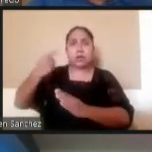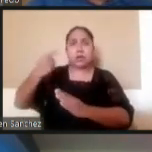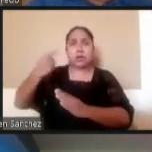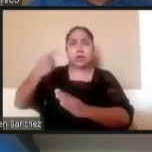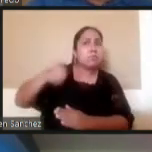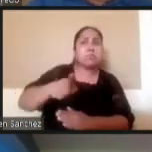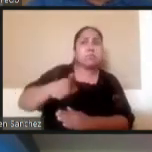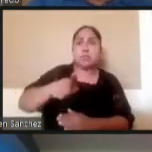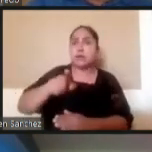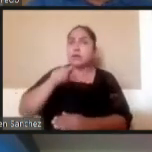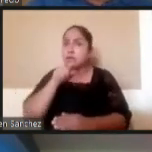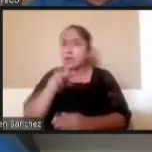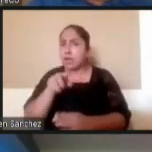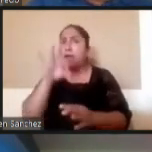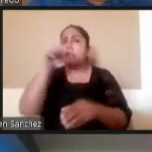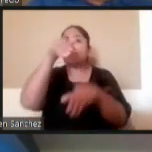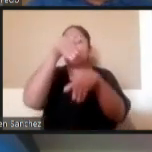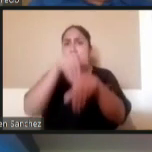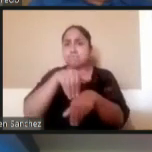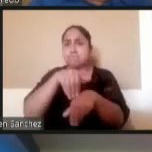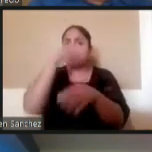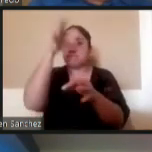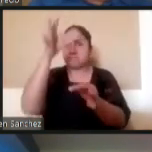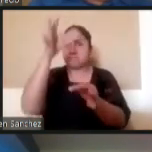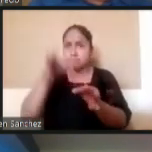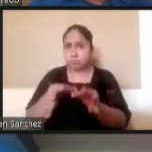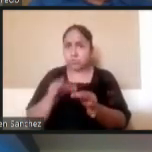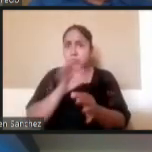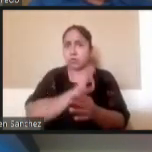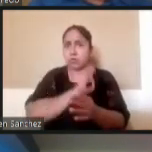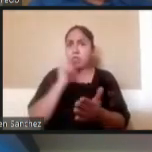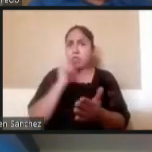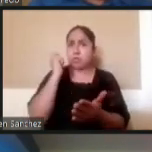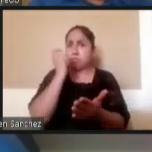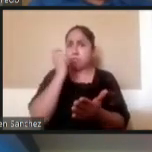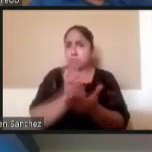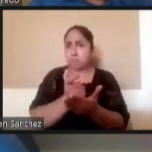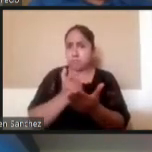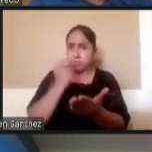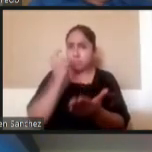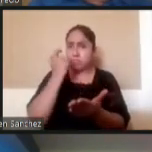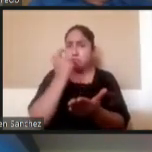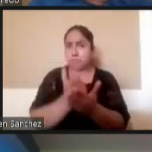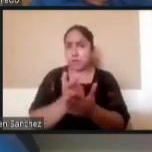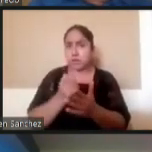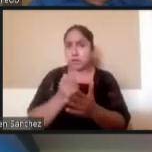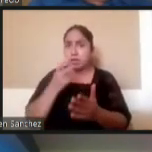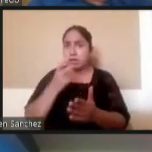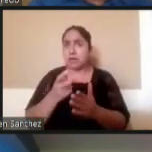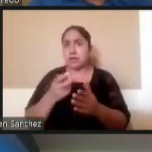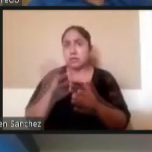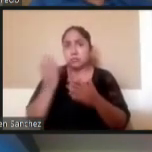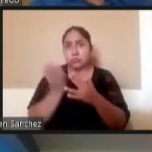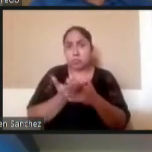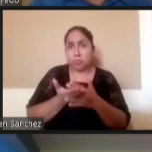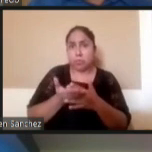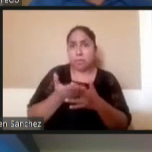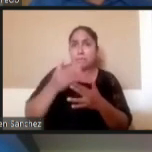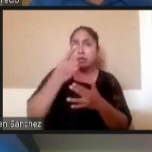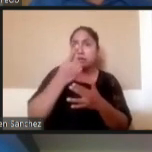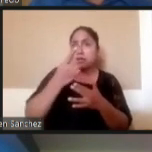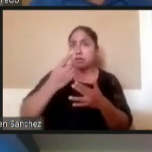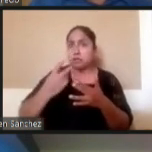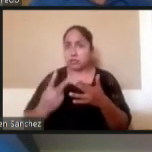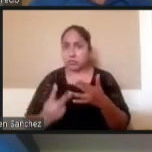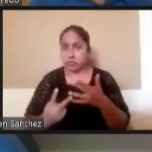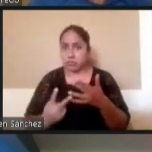proceda a dar cumplimiento a la aplicación de la exención de pago a que se refieren los acuerdos primero y segundo. Cuarto, notifíquese el